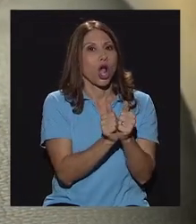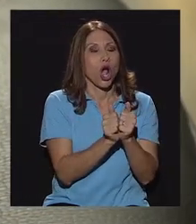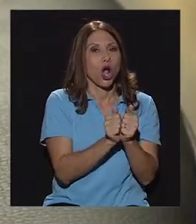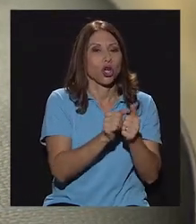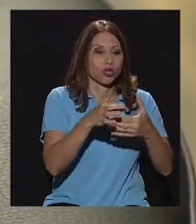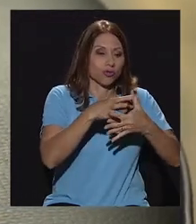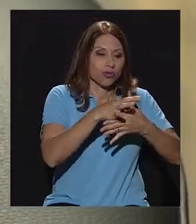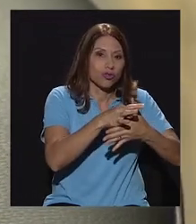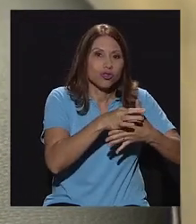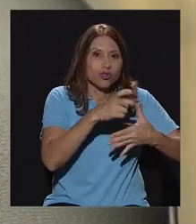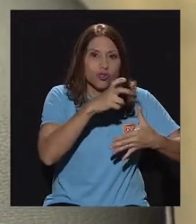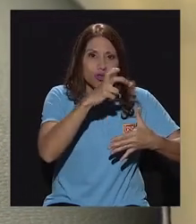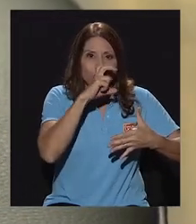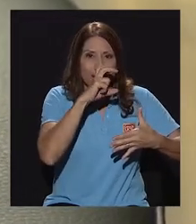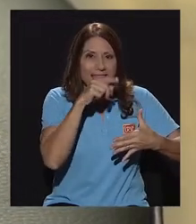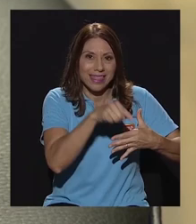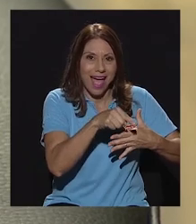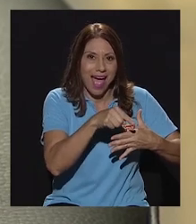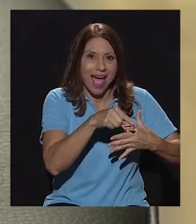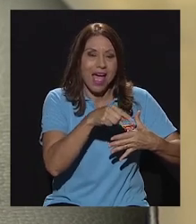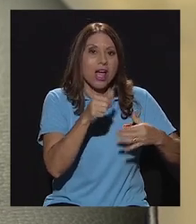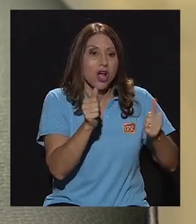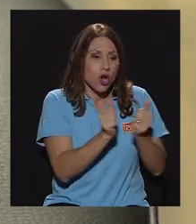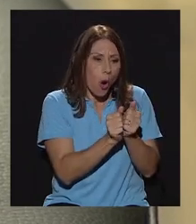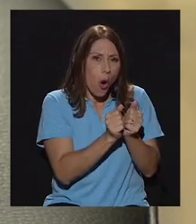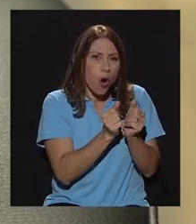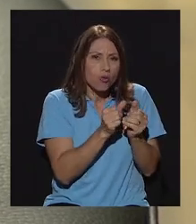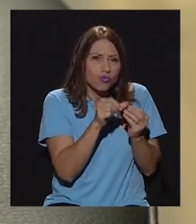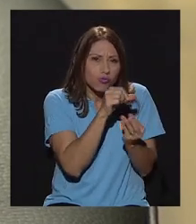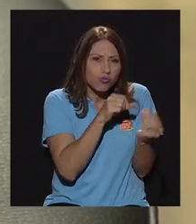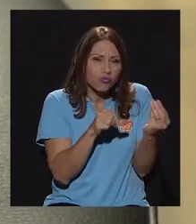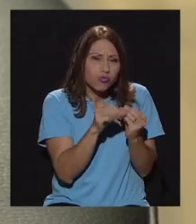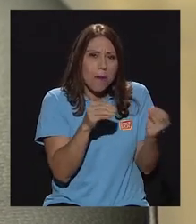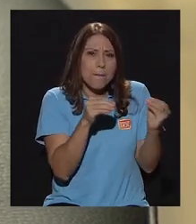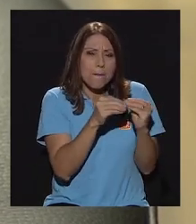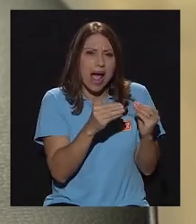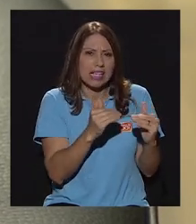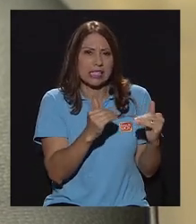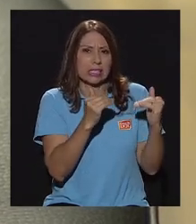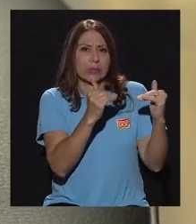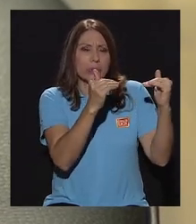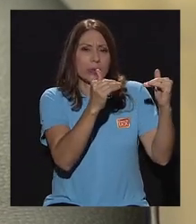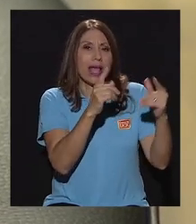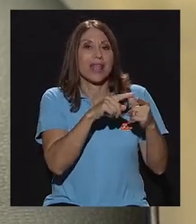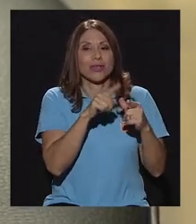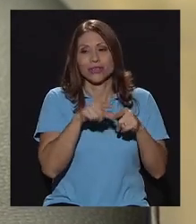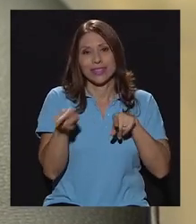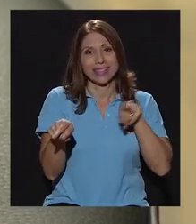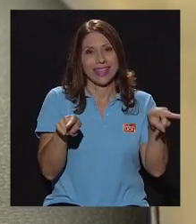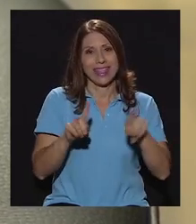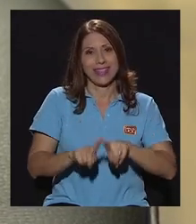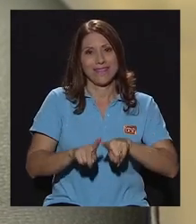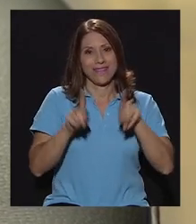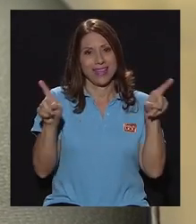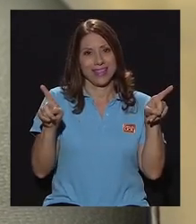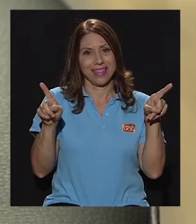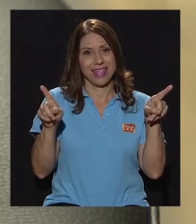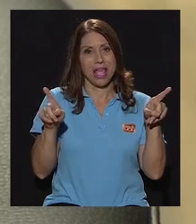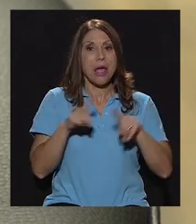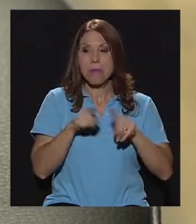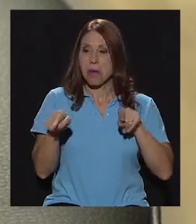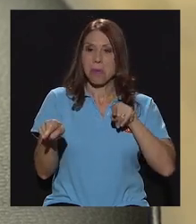con el gordo, ¿verdad?, que tiene una cantidad de grasa saturada mucho más elevada. Entonces, también se mantiene la